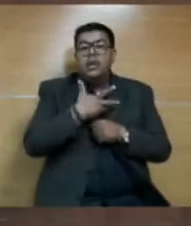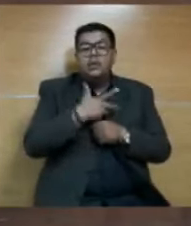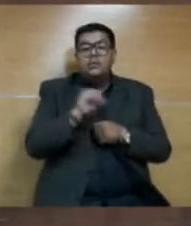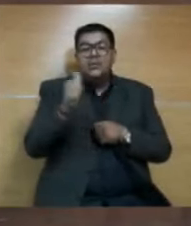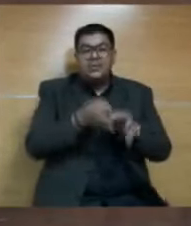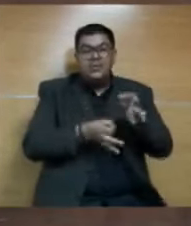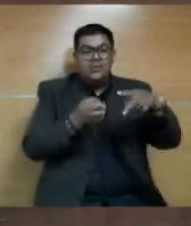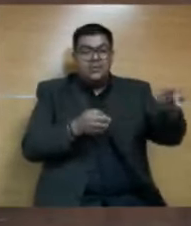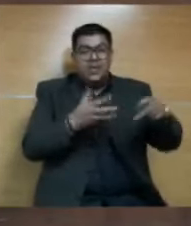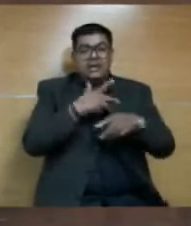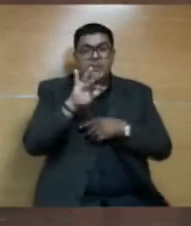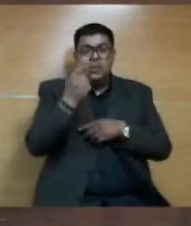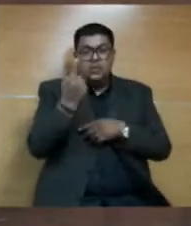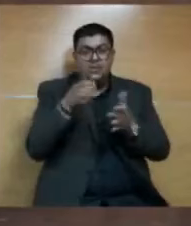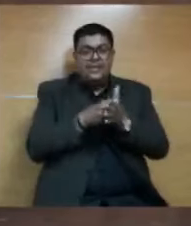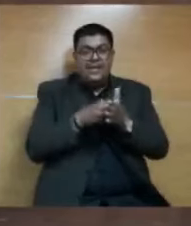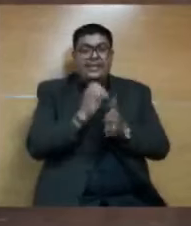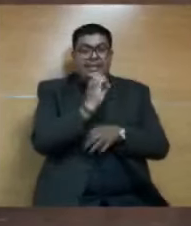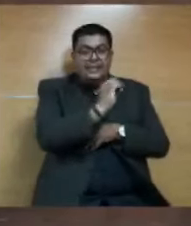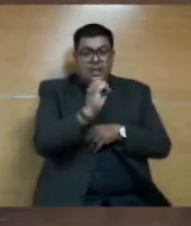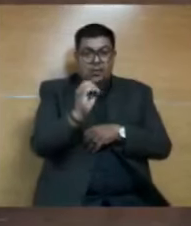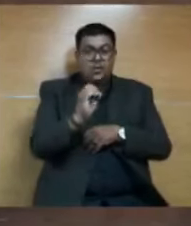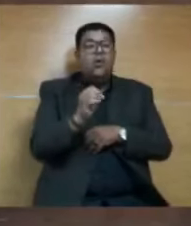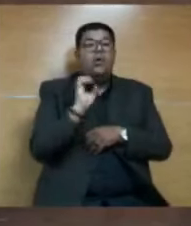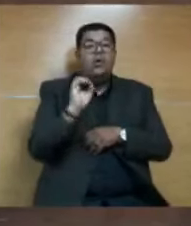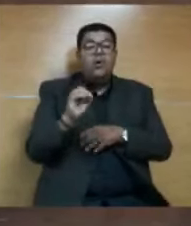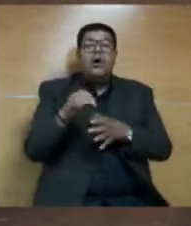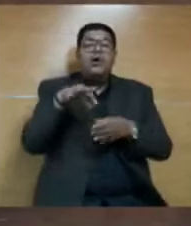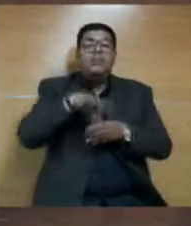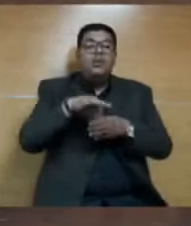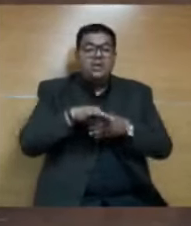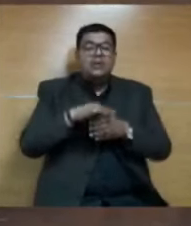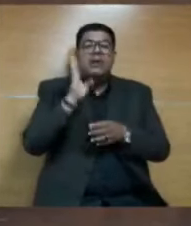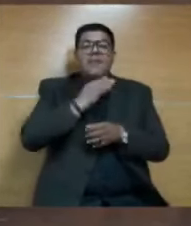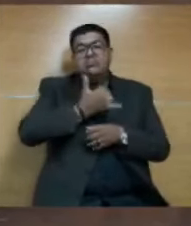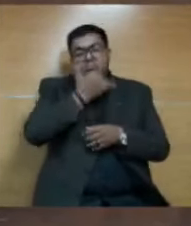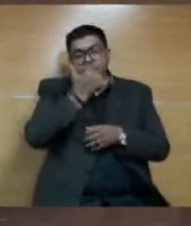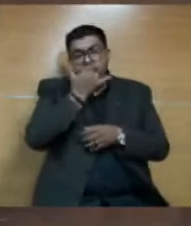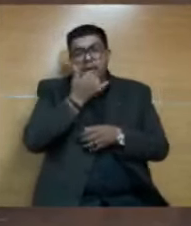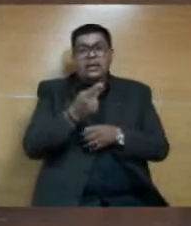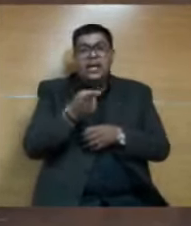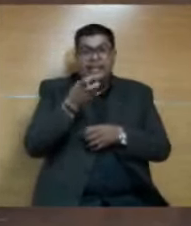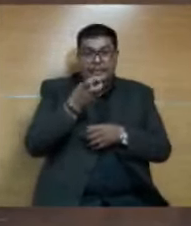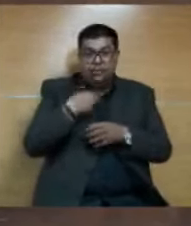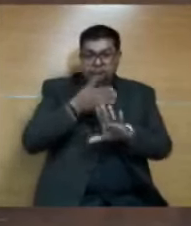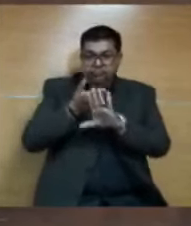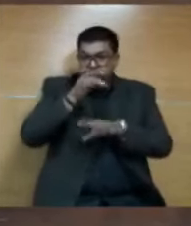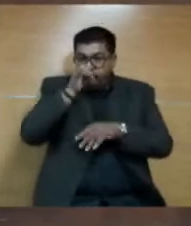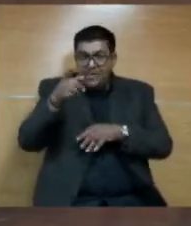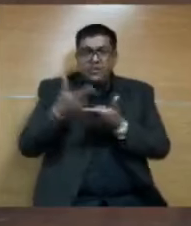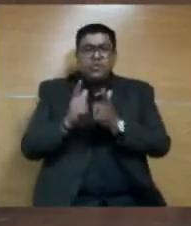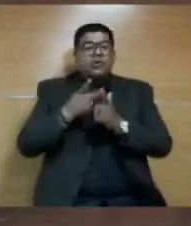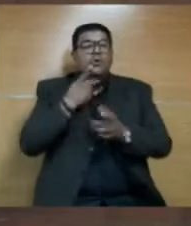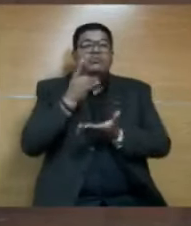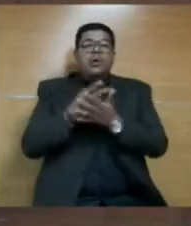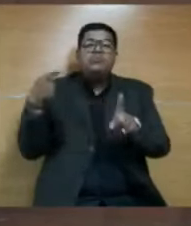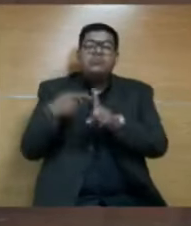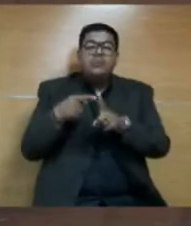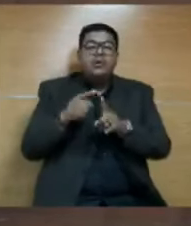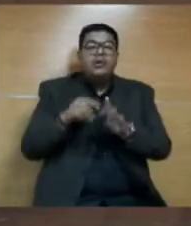es, que el cómputo de 51 casillas en cero o con votación irregular no afecta a una fuerza política en particular, pues se